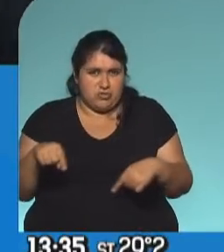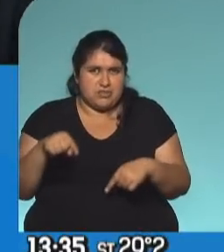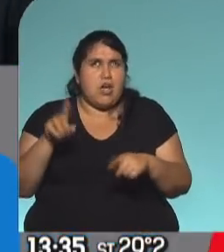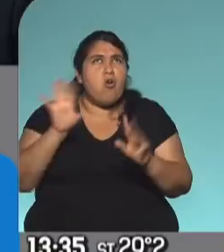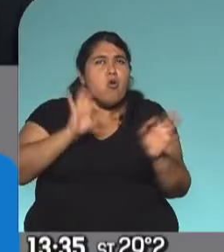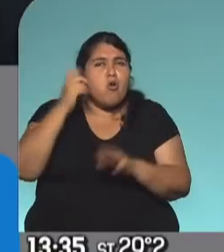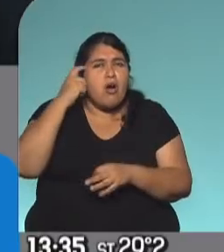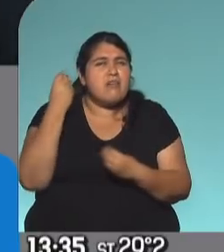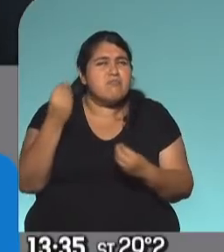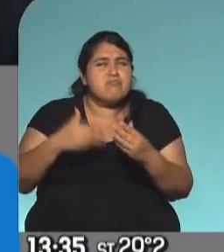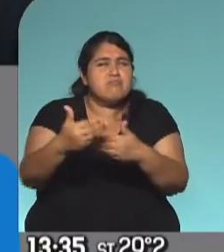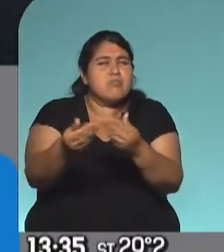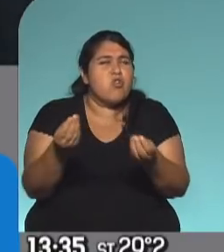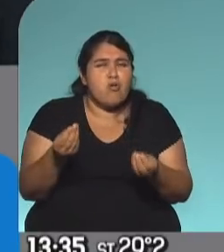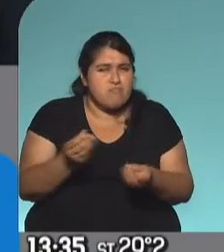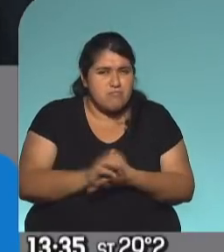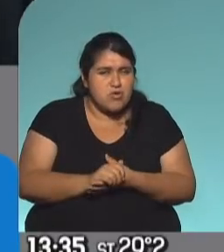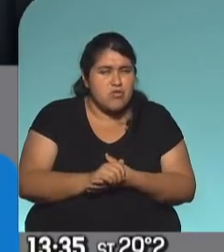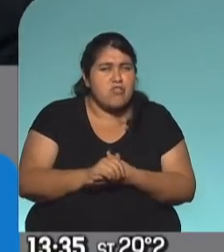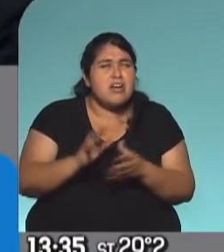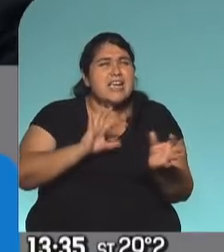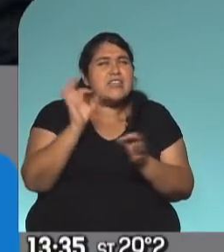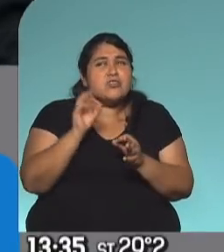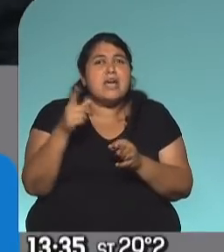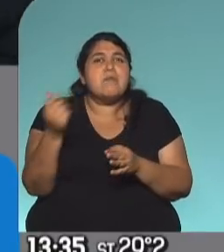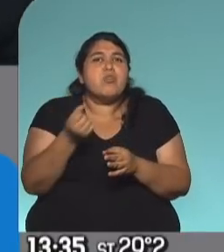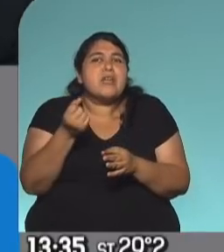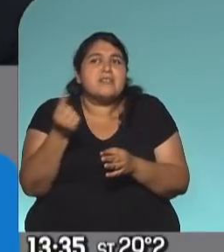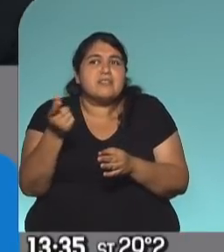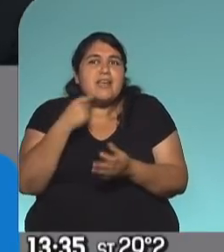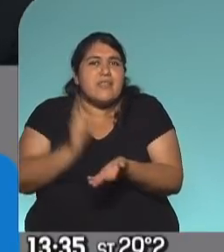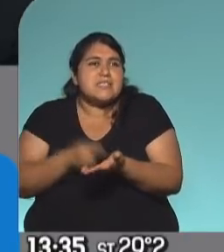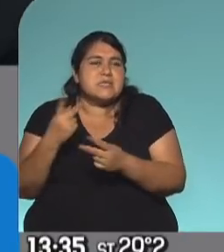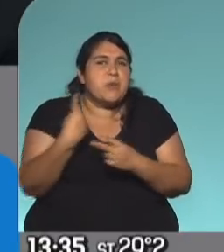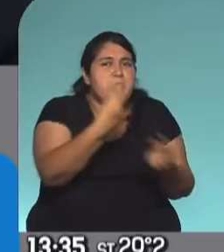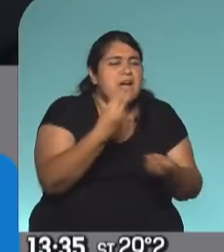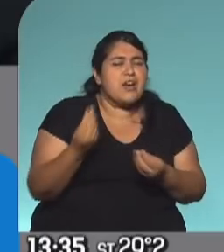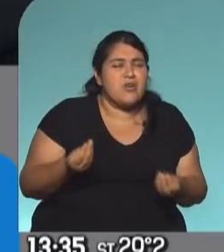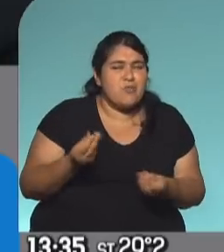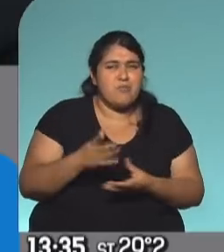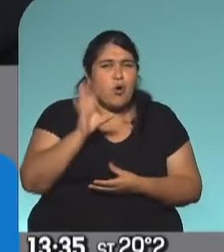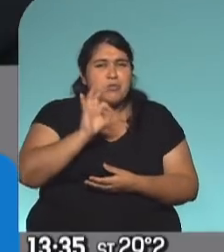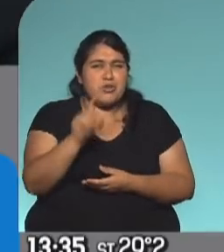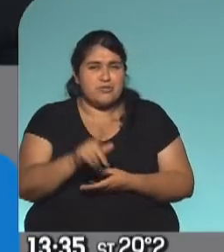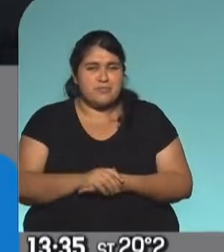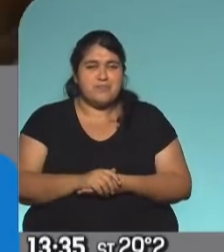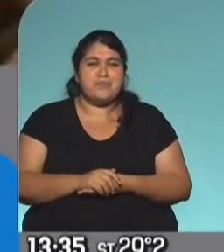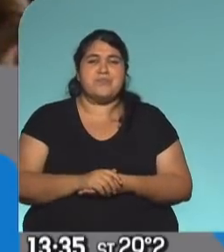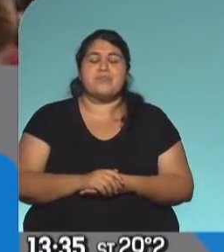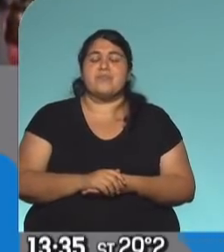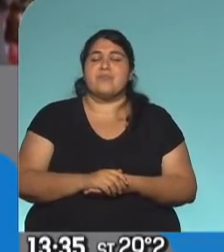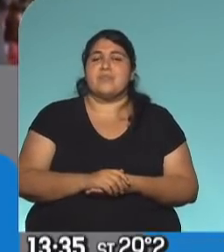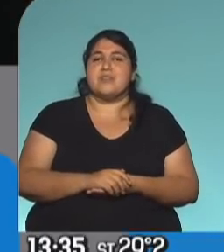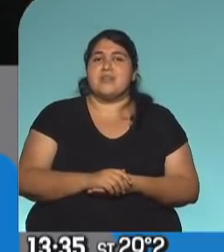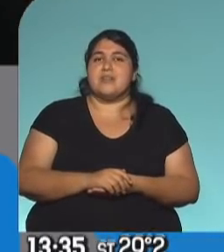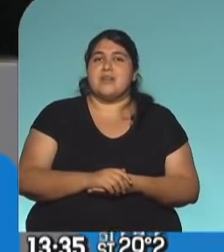darle a la significación de estos viajes y estas acciones del Vaticano? No, hay que darle